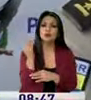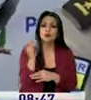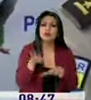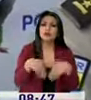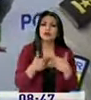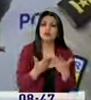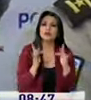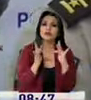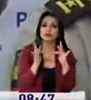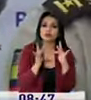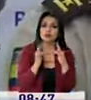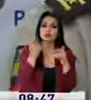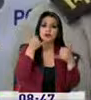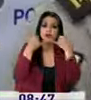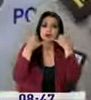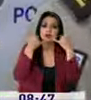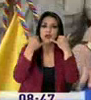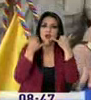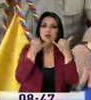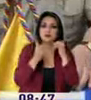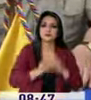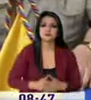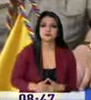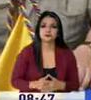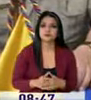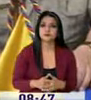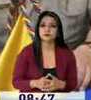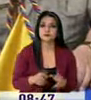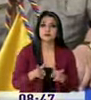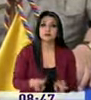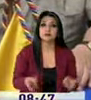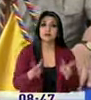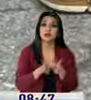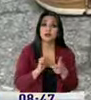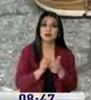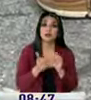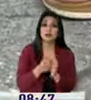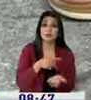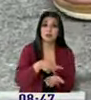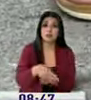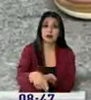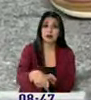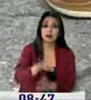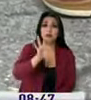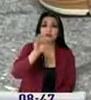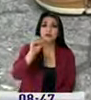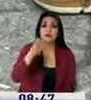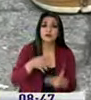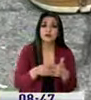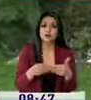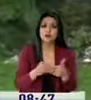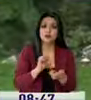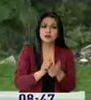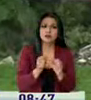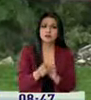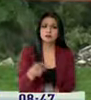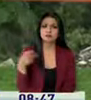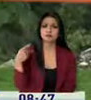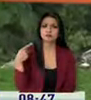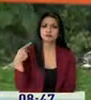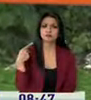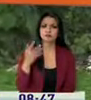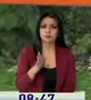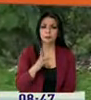que se contactaban sí era a través de teléfono. El precio estándar que cobraban las menores era de $90 por cada cliente.